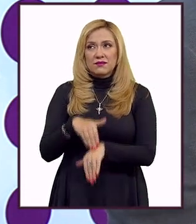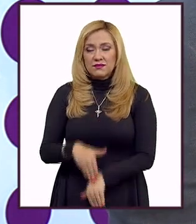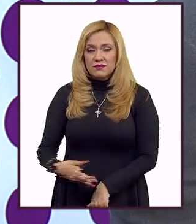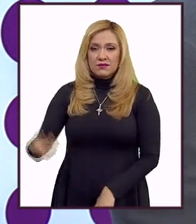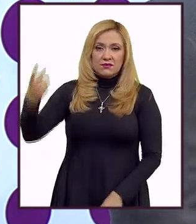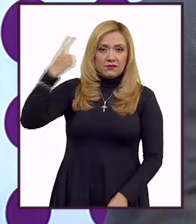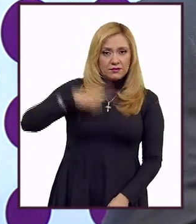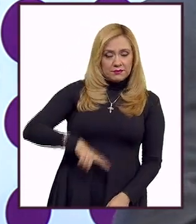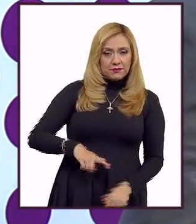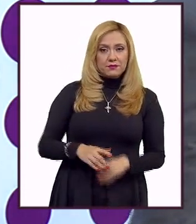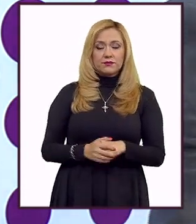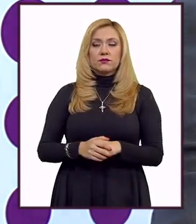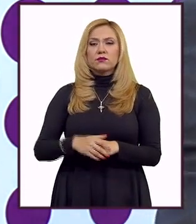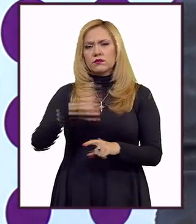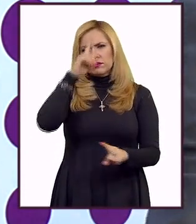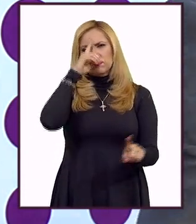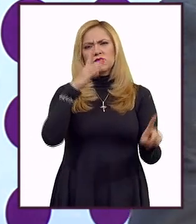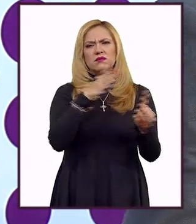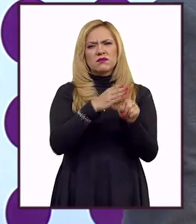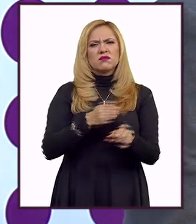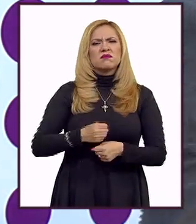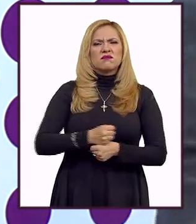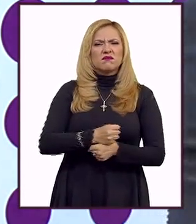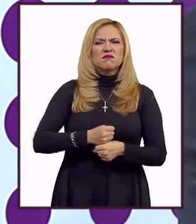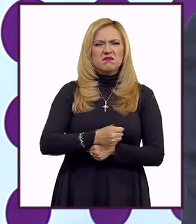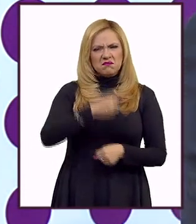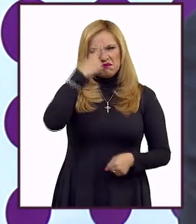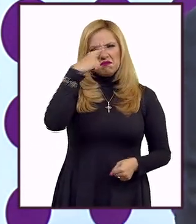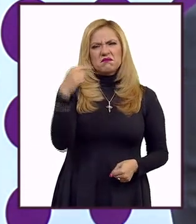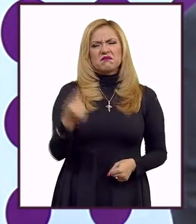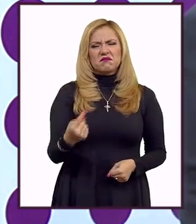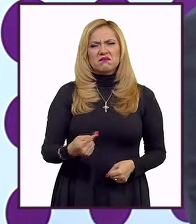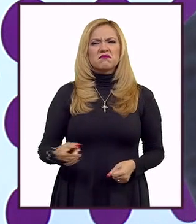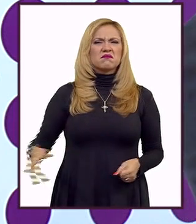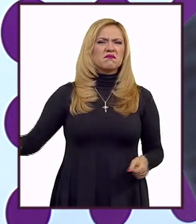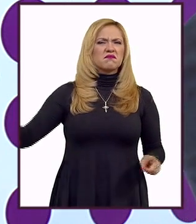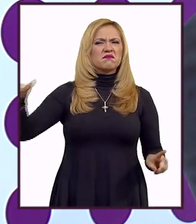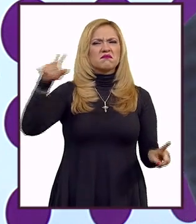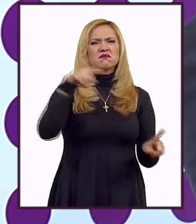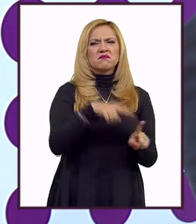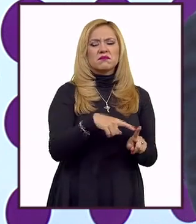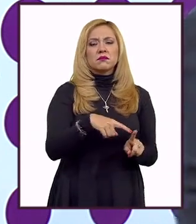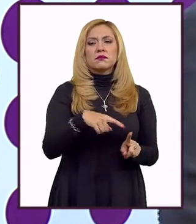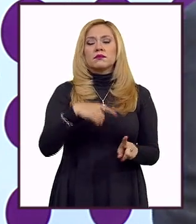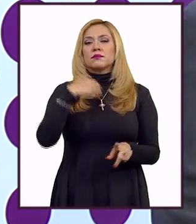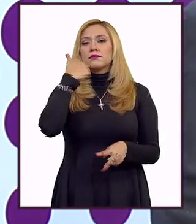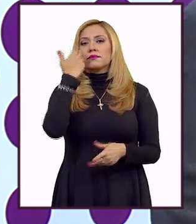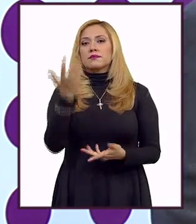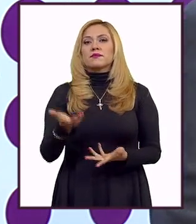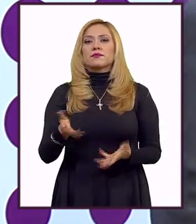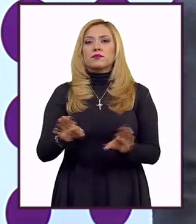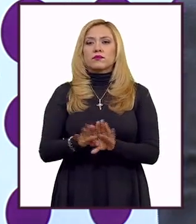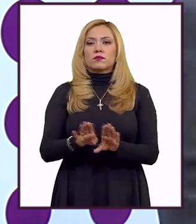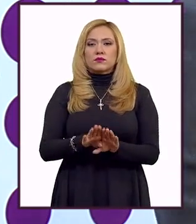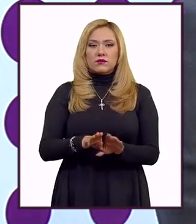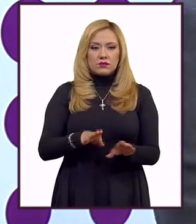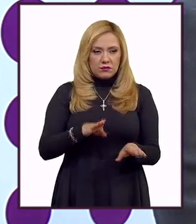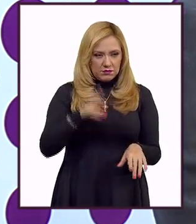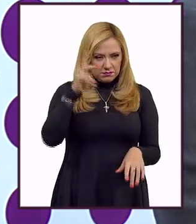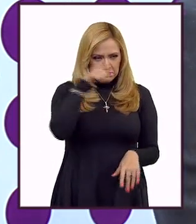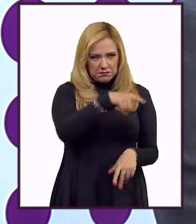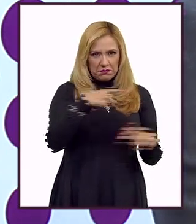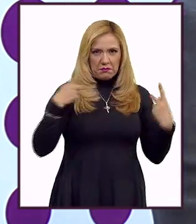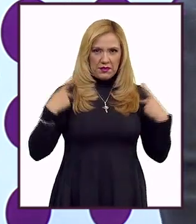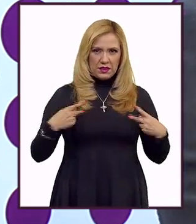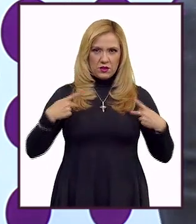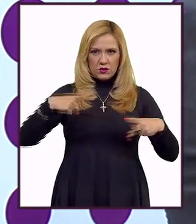determinada. El objetivo del torturador, es decir, el dolo de la tortura es entrar en la psiquis de la persona para